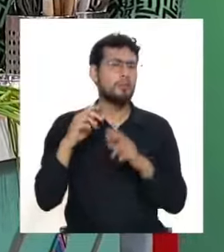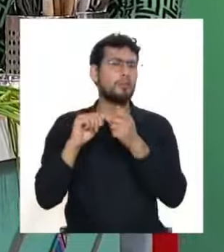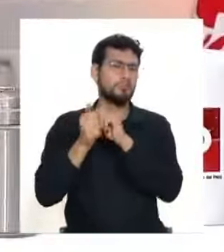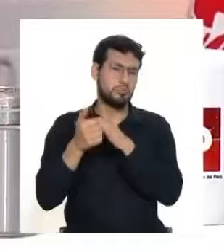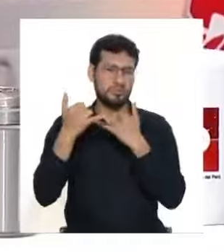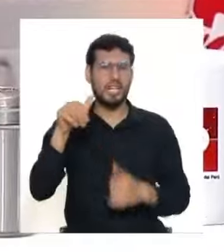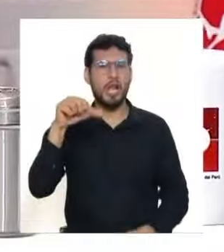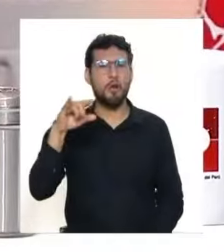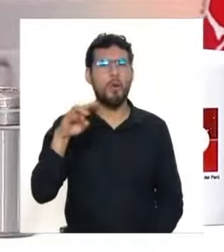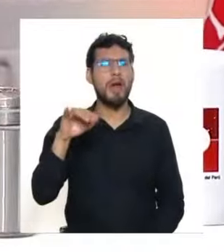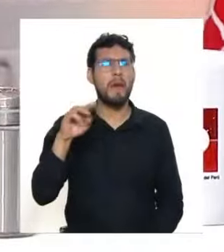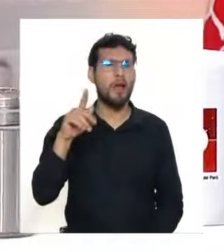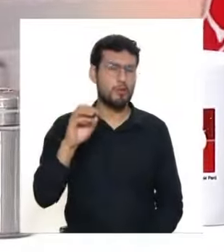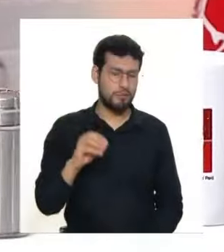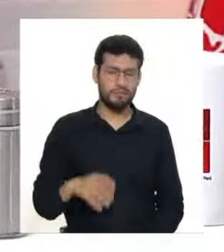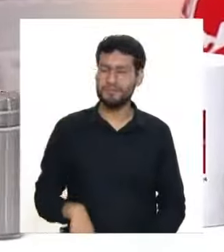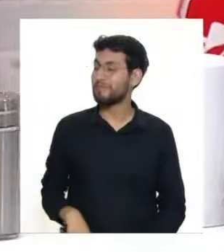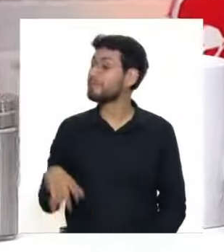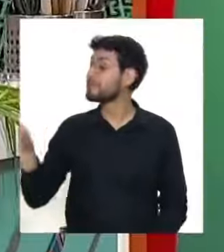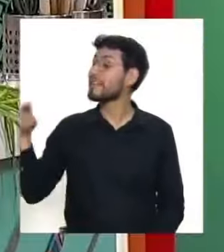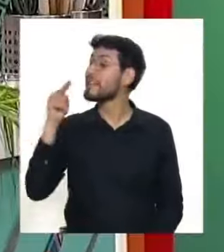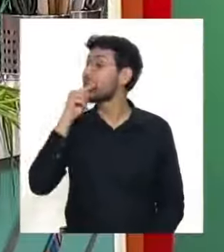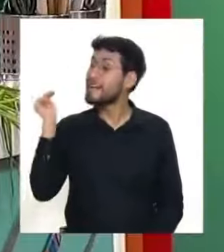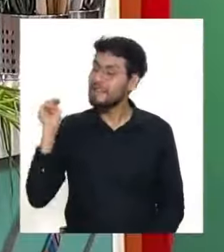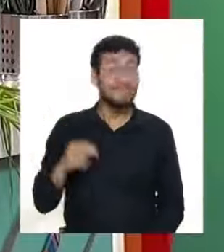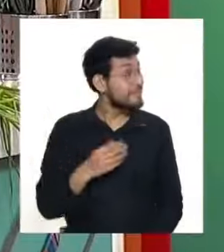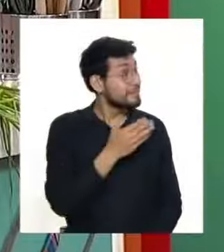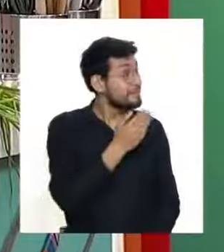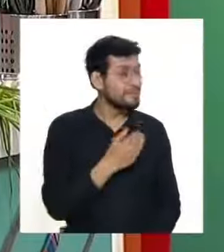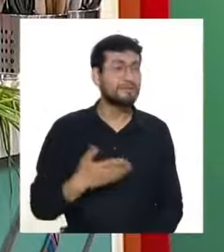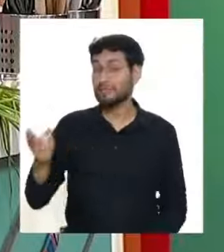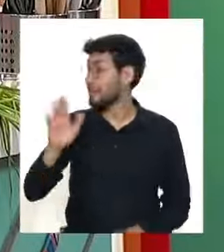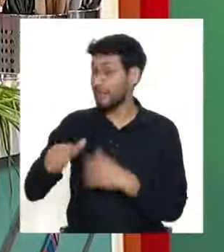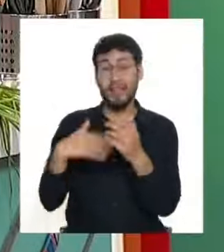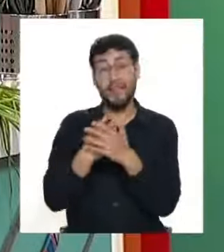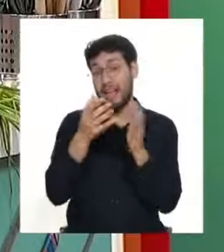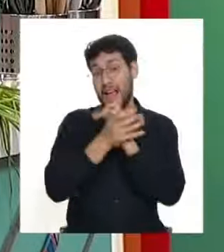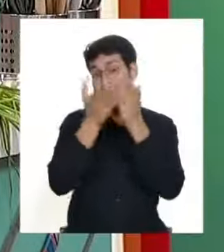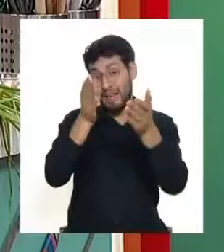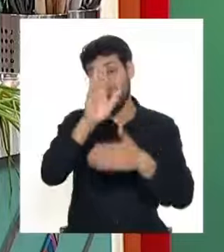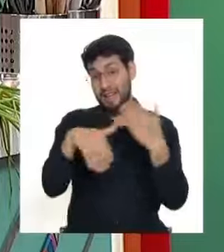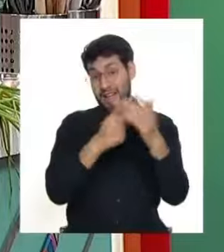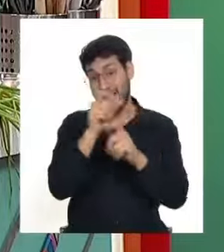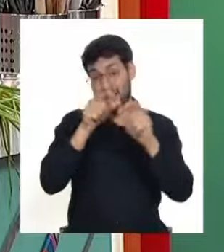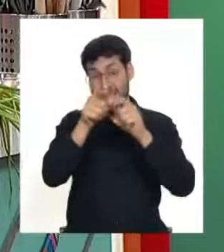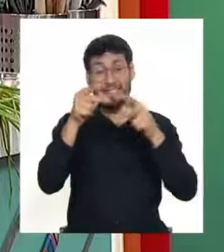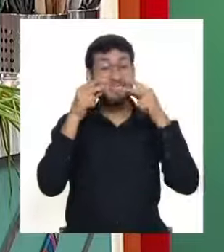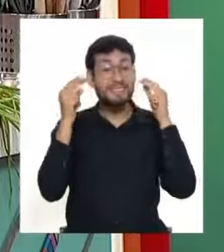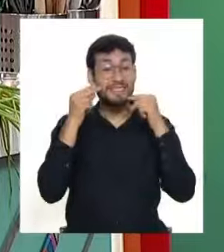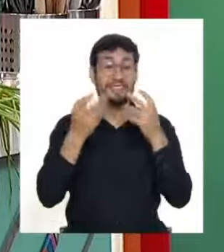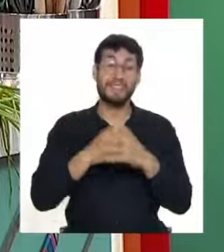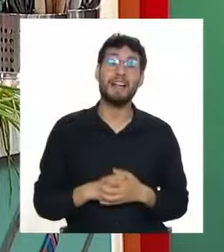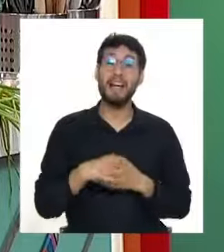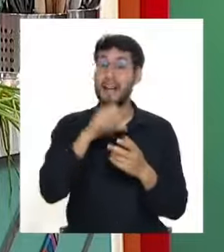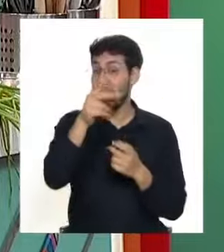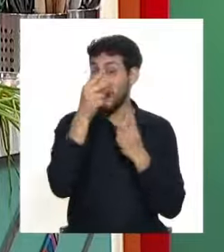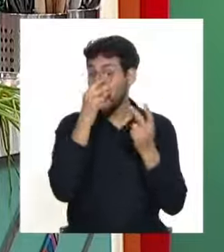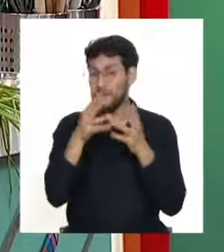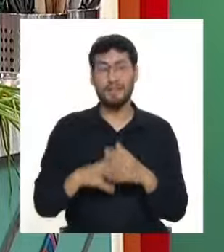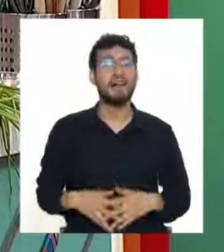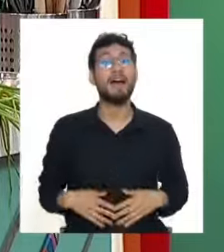puesto aguaymanto y todo eso, ¿no? Mi querida Nicolasa. Sí, dime. Dile a todas tus amigas, a toda la gente que está en la selva, si nos están